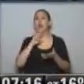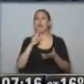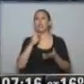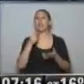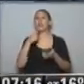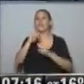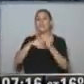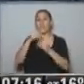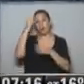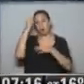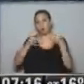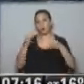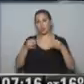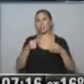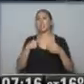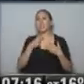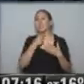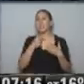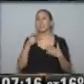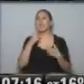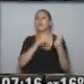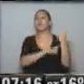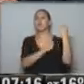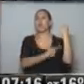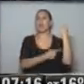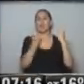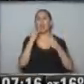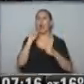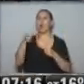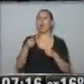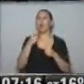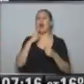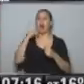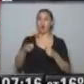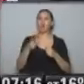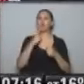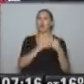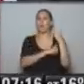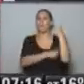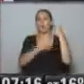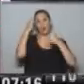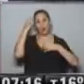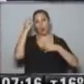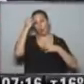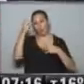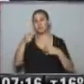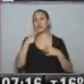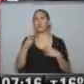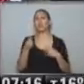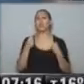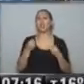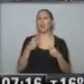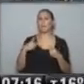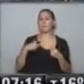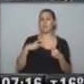judicial de oscurantista y servil de los poderosos y acusó al Poder Judicial de legitimar inequidades como